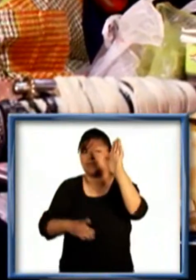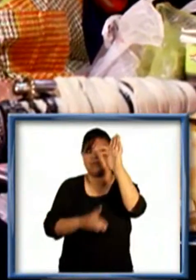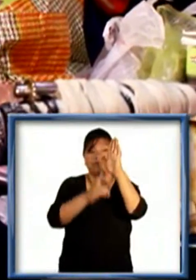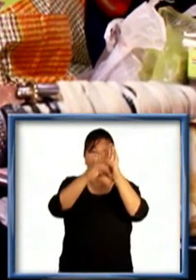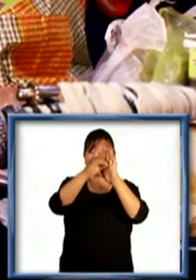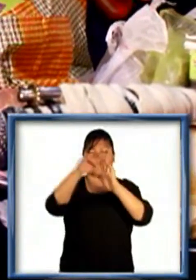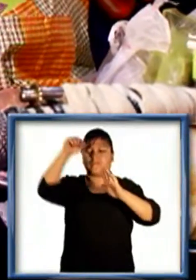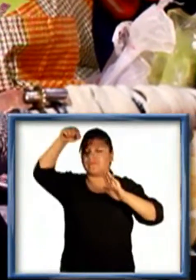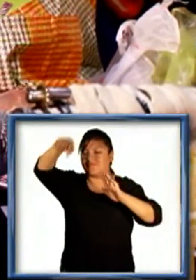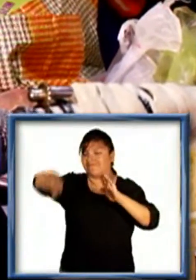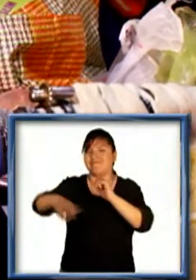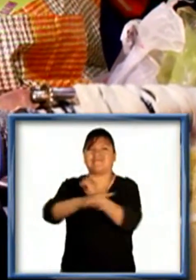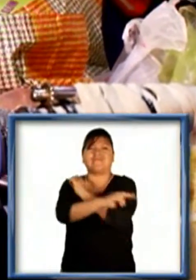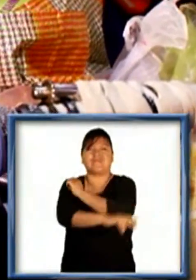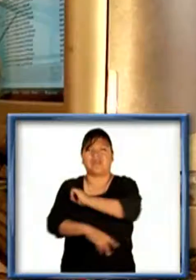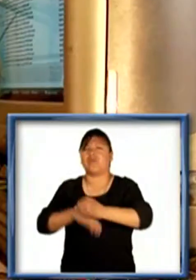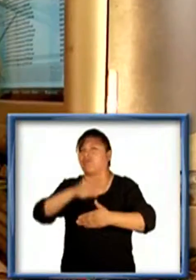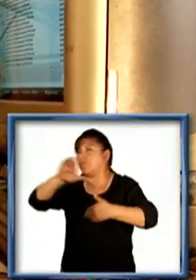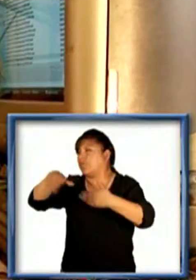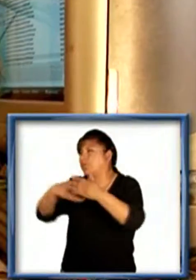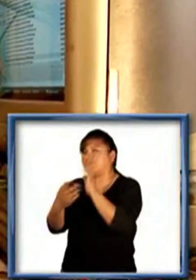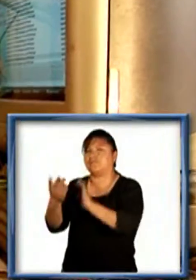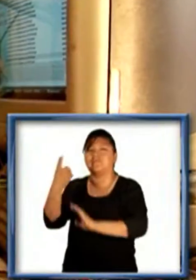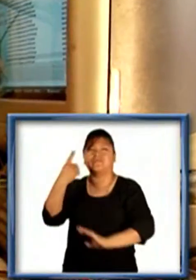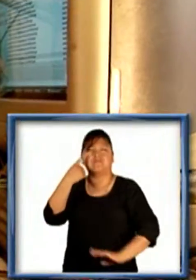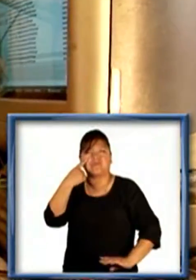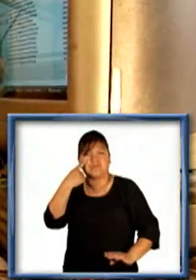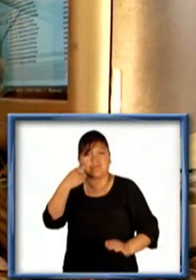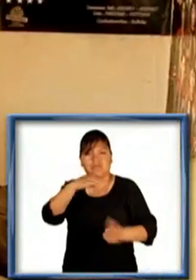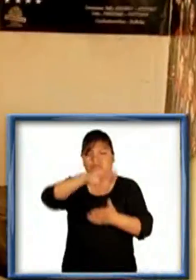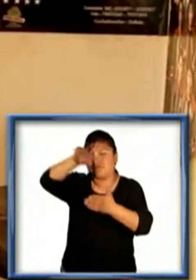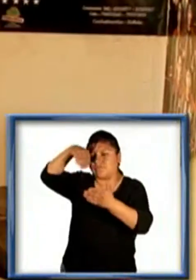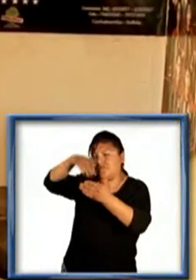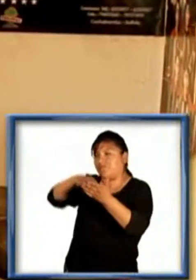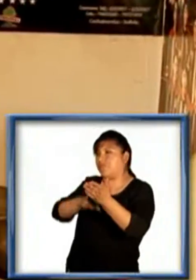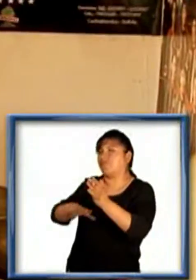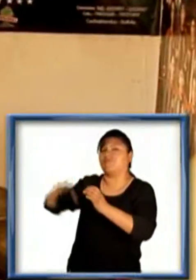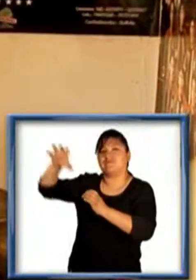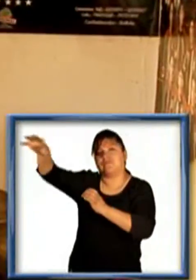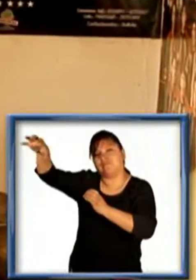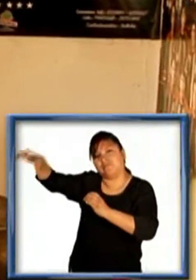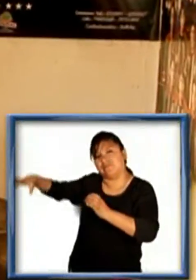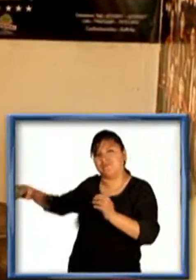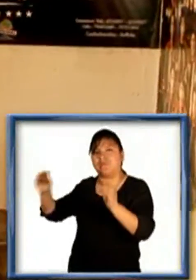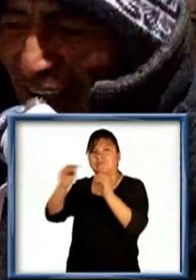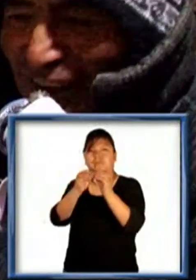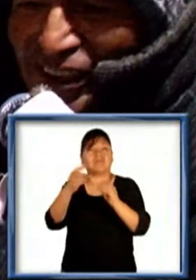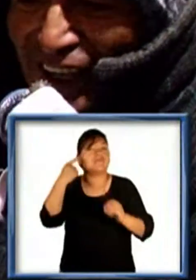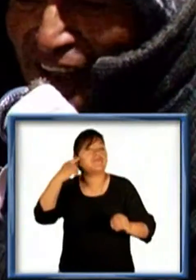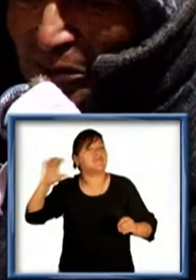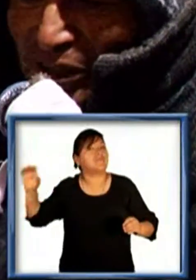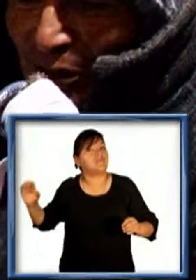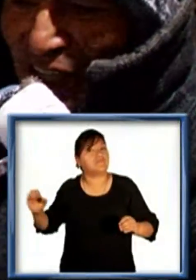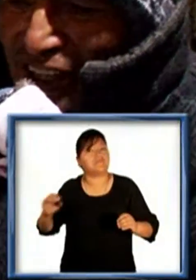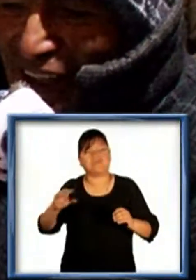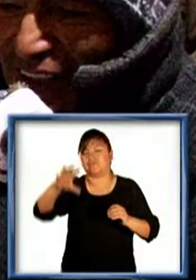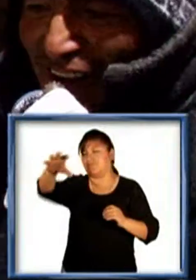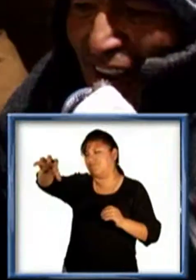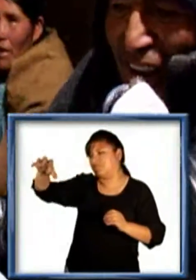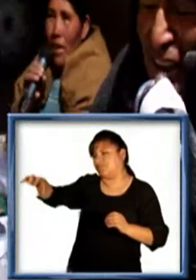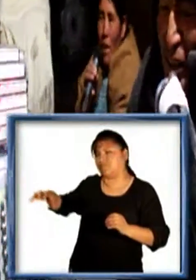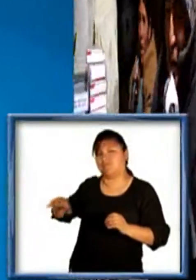como referente nacional en sus conocimientos sobre medios comunitarios y en particular de la radiodifusión comunitaria.